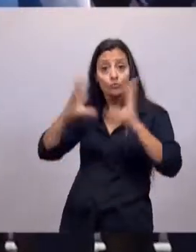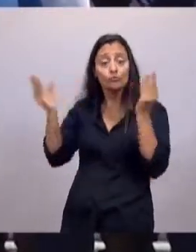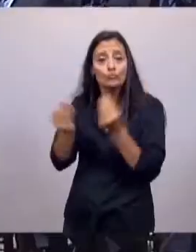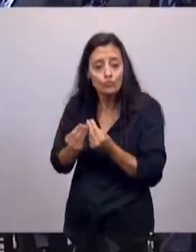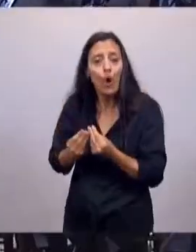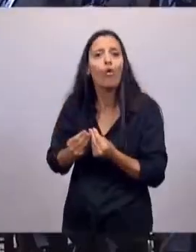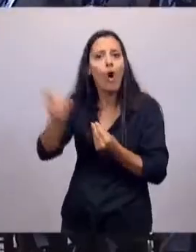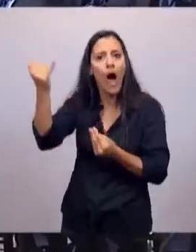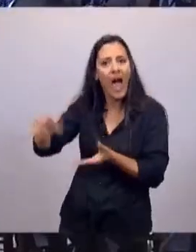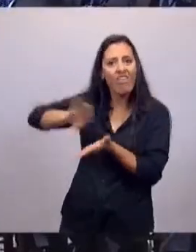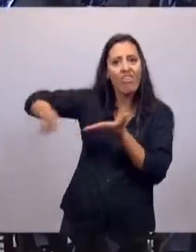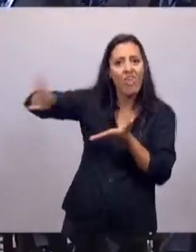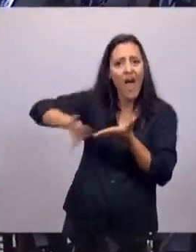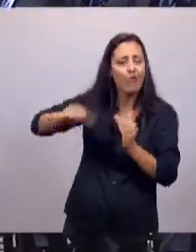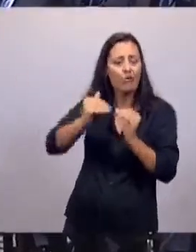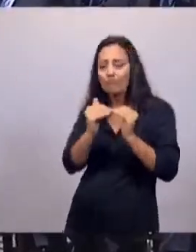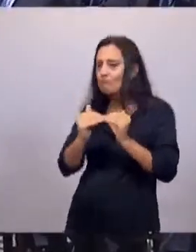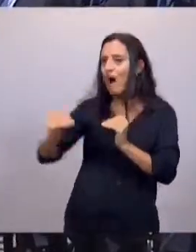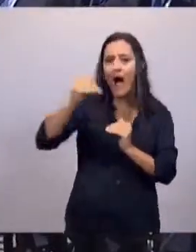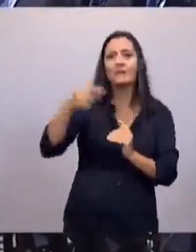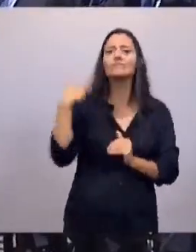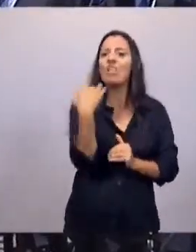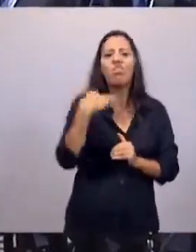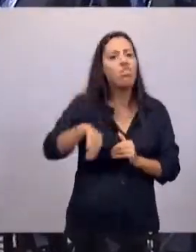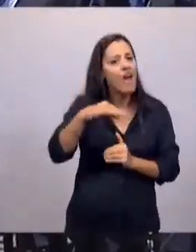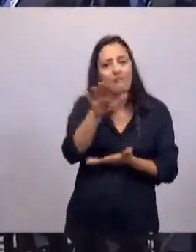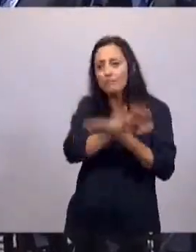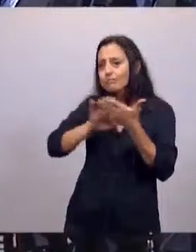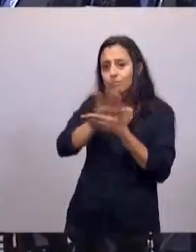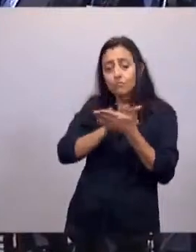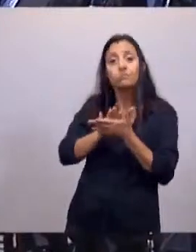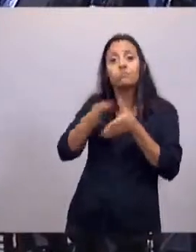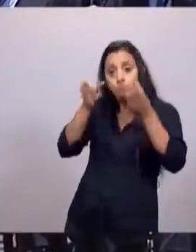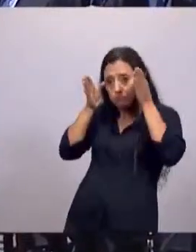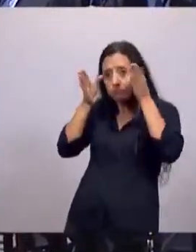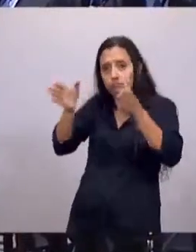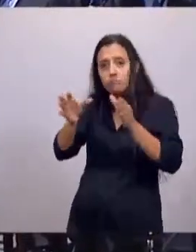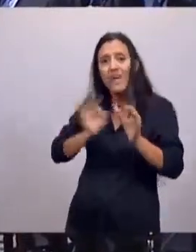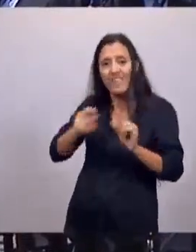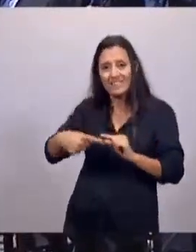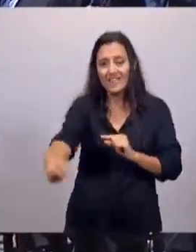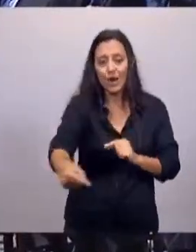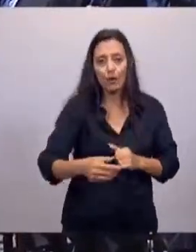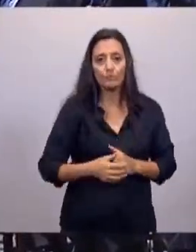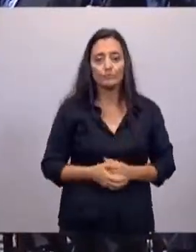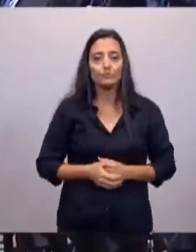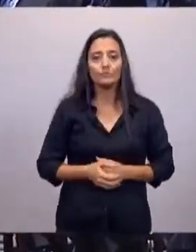rollover de deuda es por demás desafiante aún para el mítico cíclope.